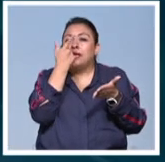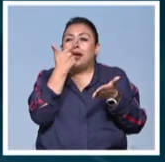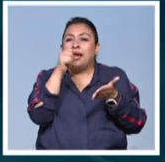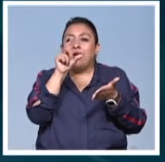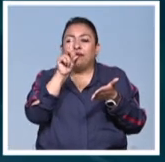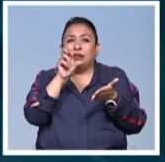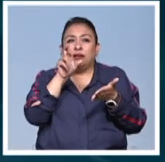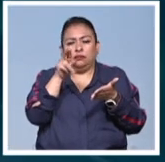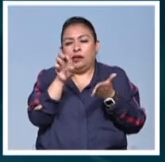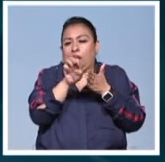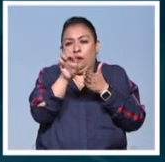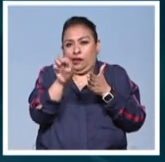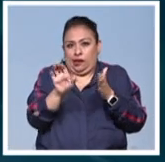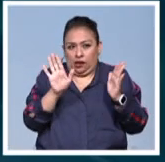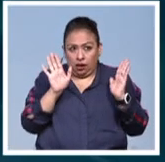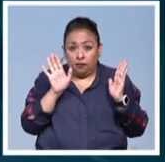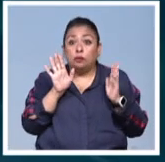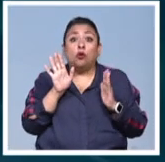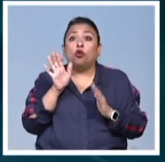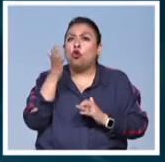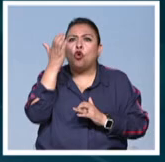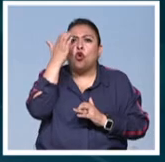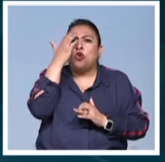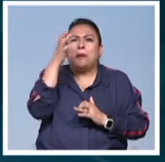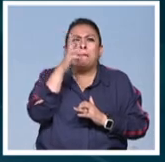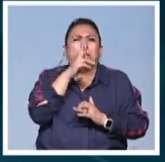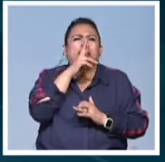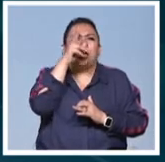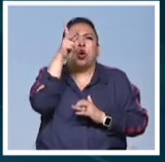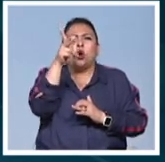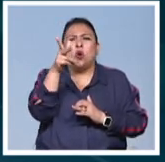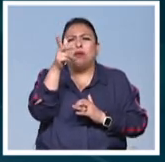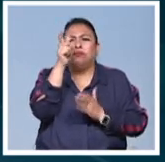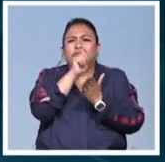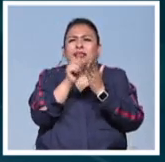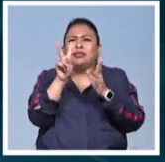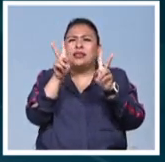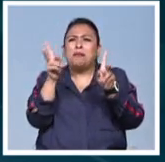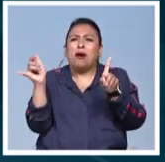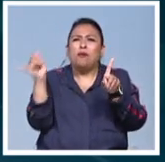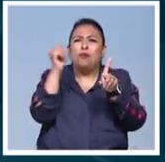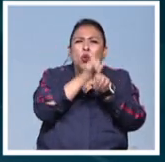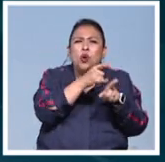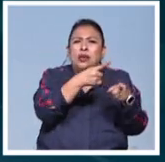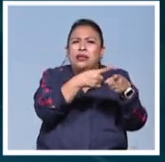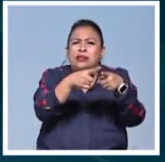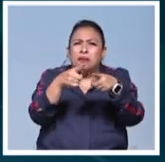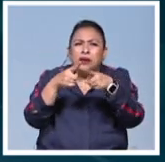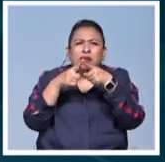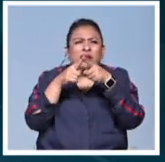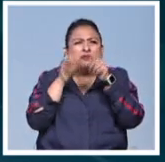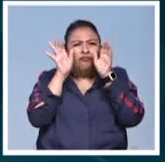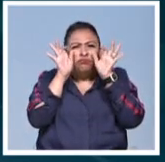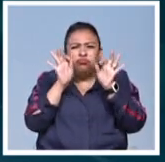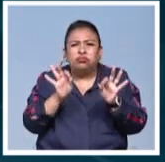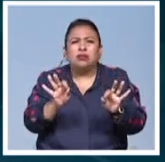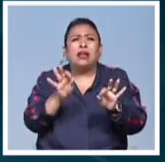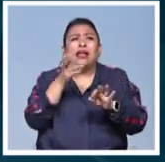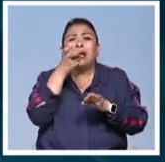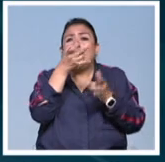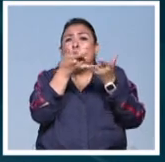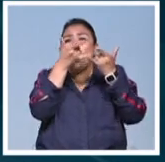Andersen es un buen ejemplo. No conozco mejor tratado sobre el bullying y la diversidad, ni más efectivo que